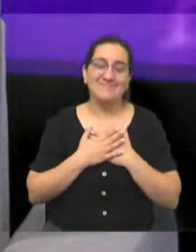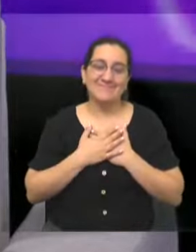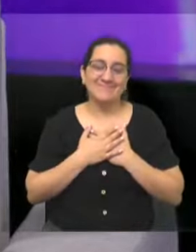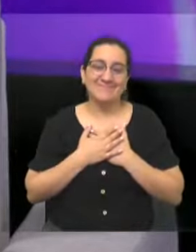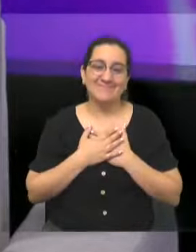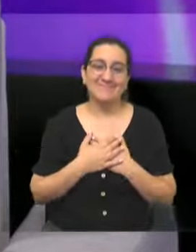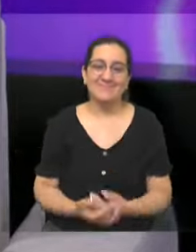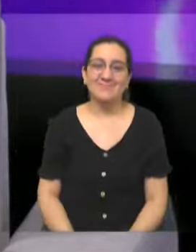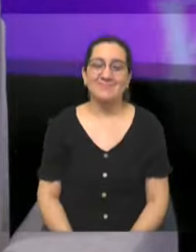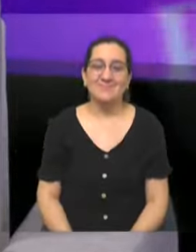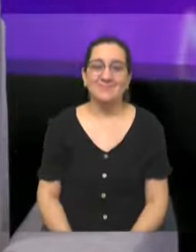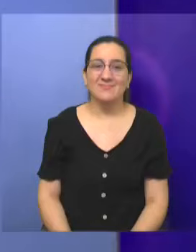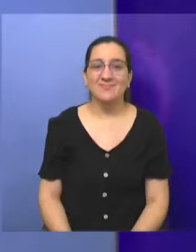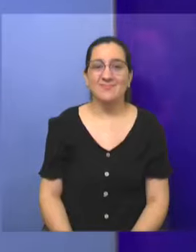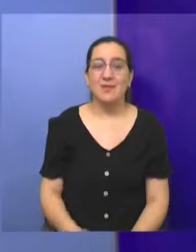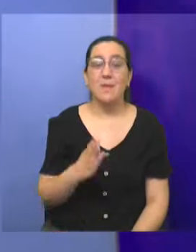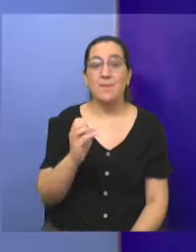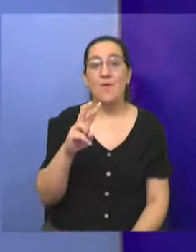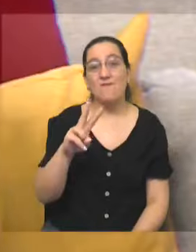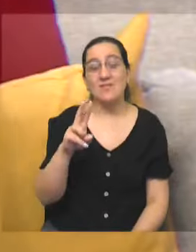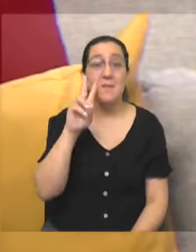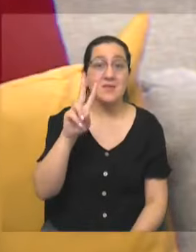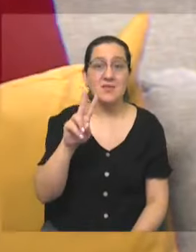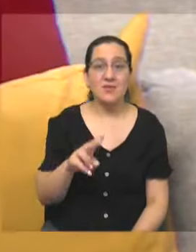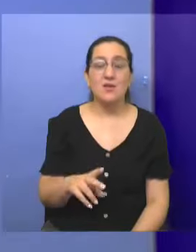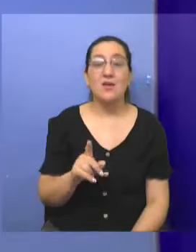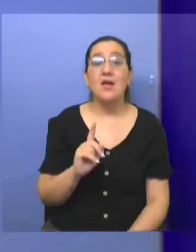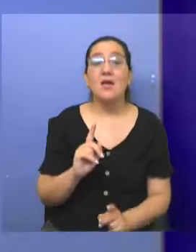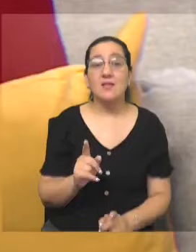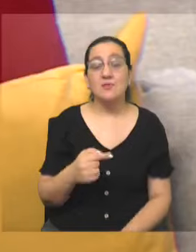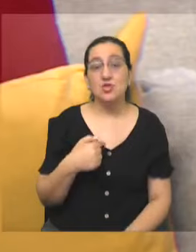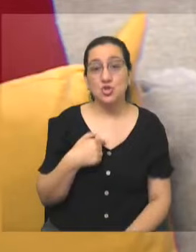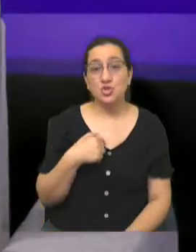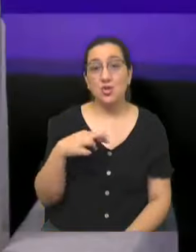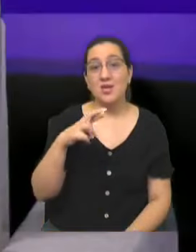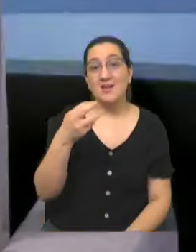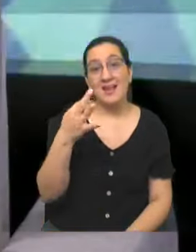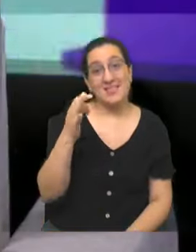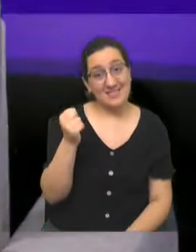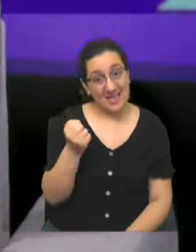Pop, te miro. Y rata en el horóscopo chino. ¿Sí? Ah, no sé, bueno, por ahí hay otra.